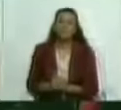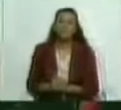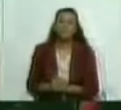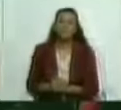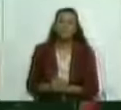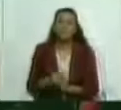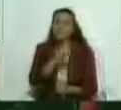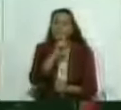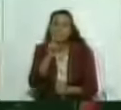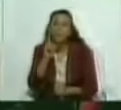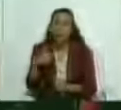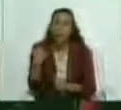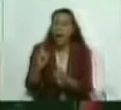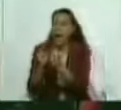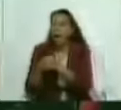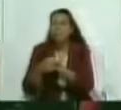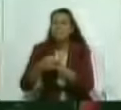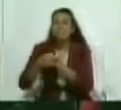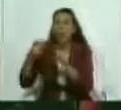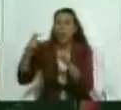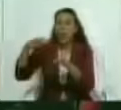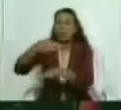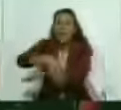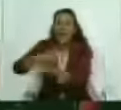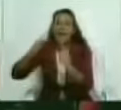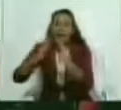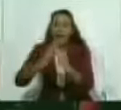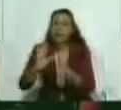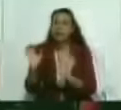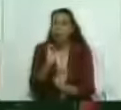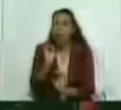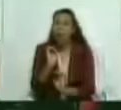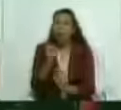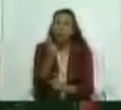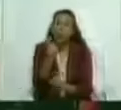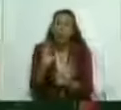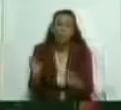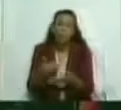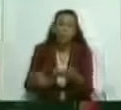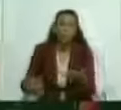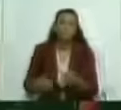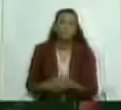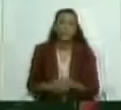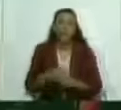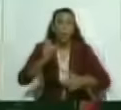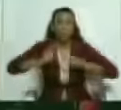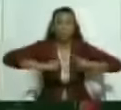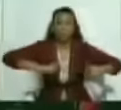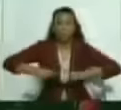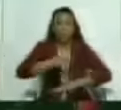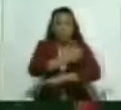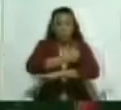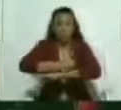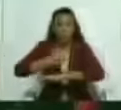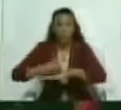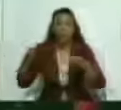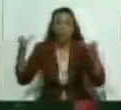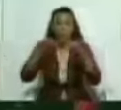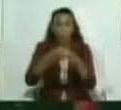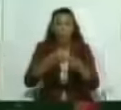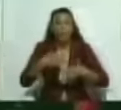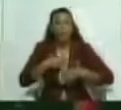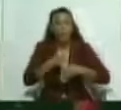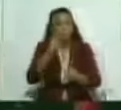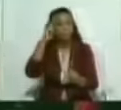poder hacer cualquier cambio de residencia o inscripción. Por supuesto, los directores, los organismos con